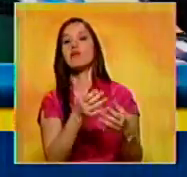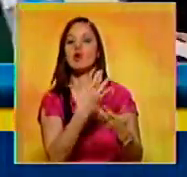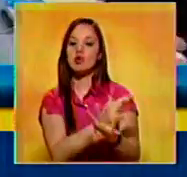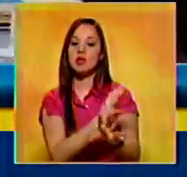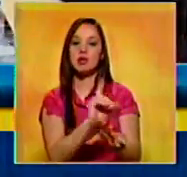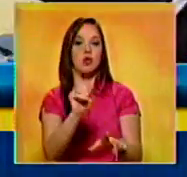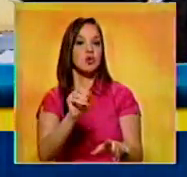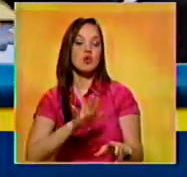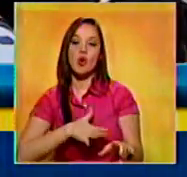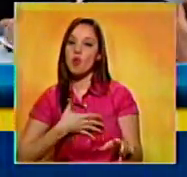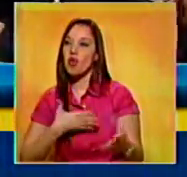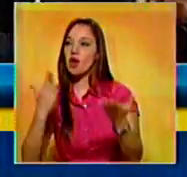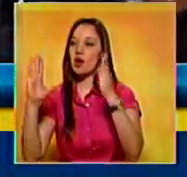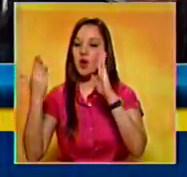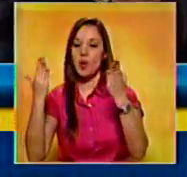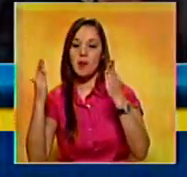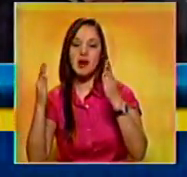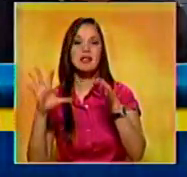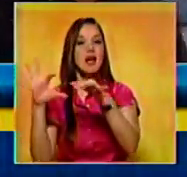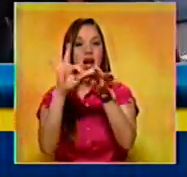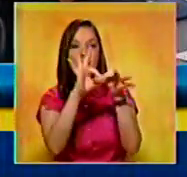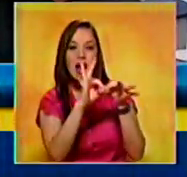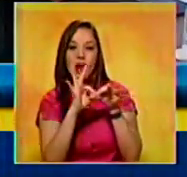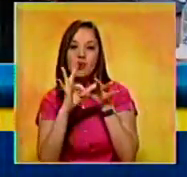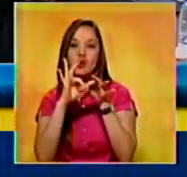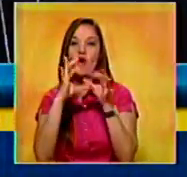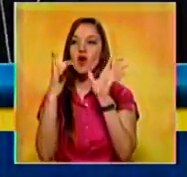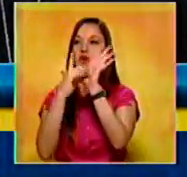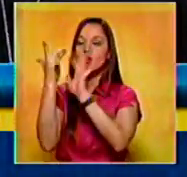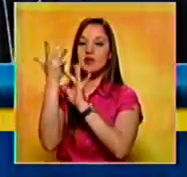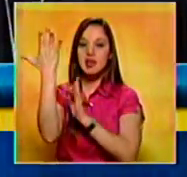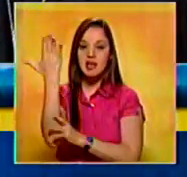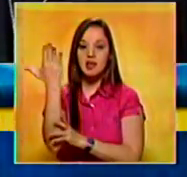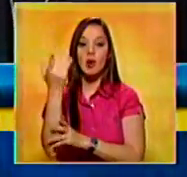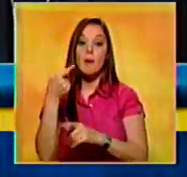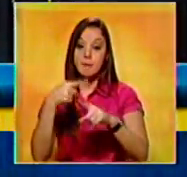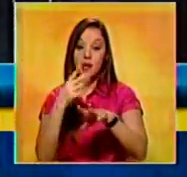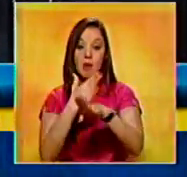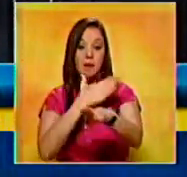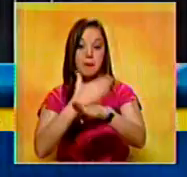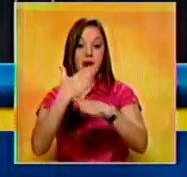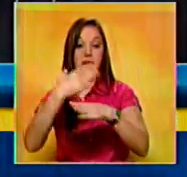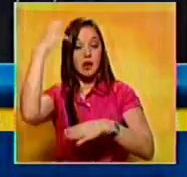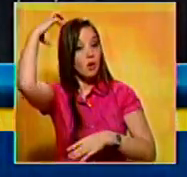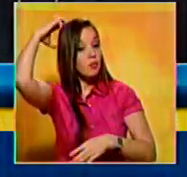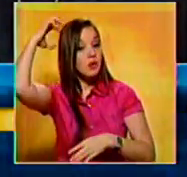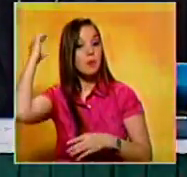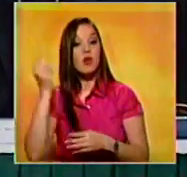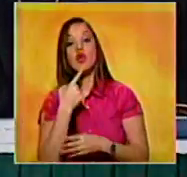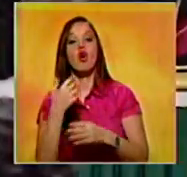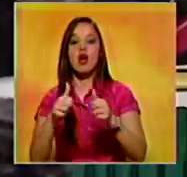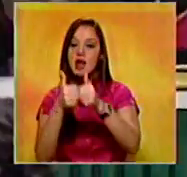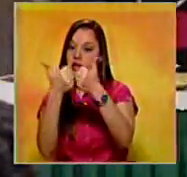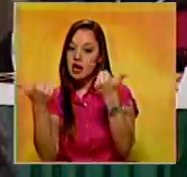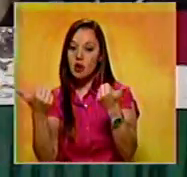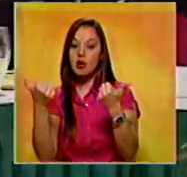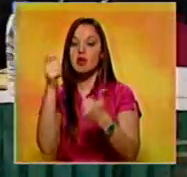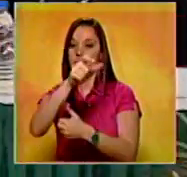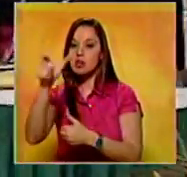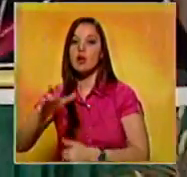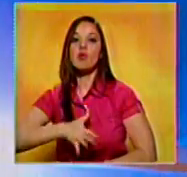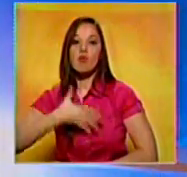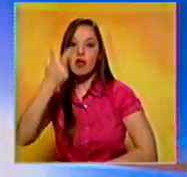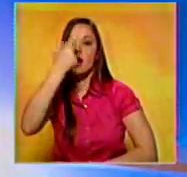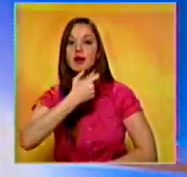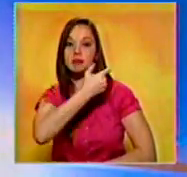puede ser equiparable a la unión cristiana pero una gran parte de los obispos se mostró dispuesto a que los divorciados puedan